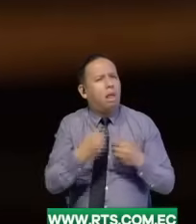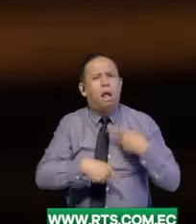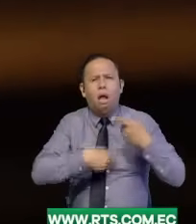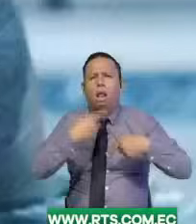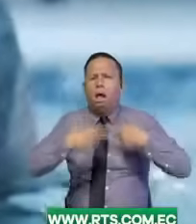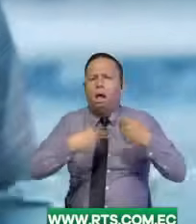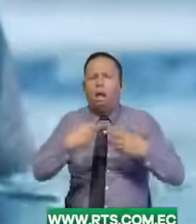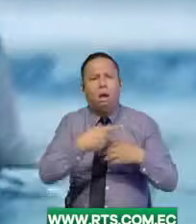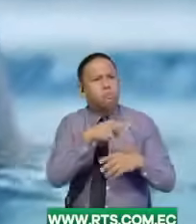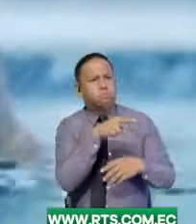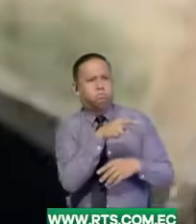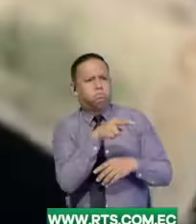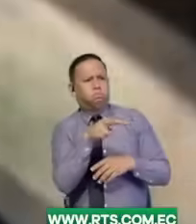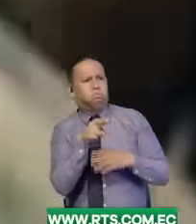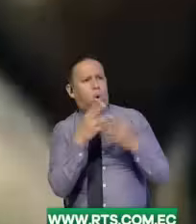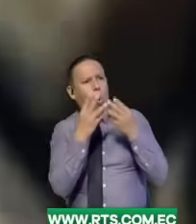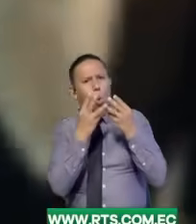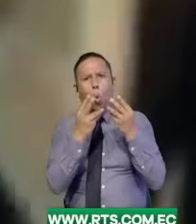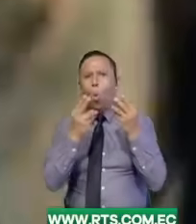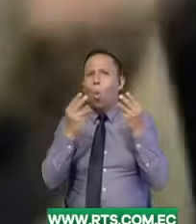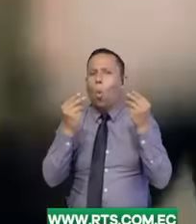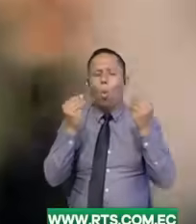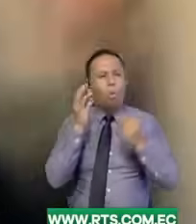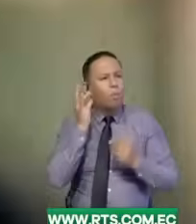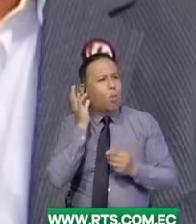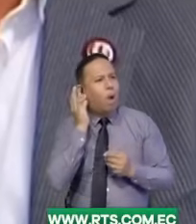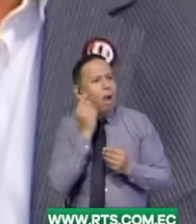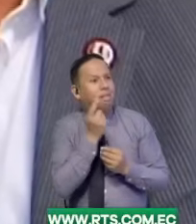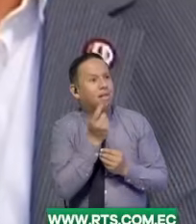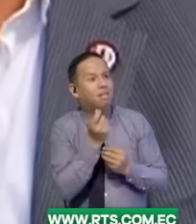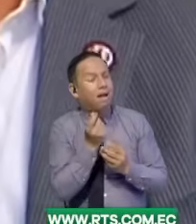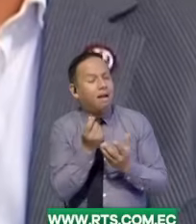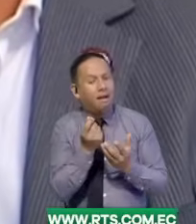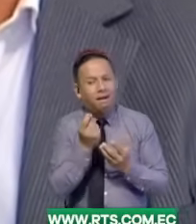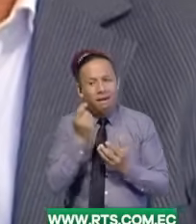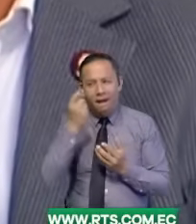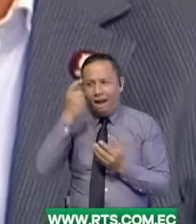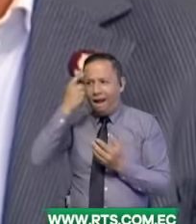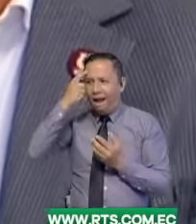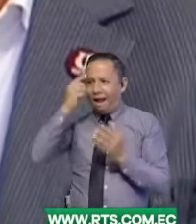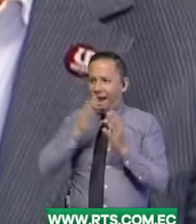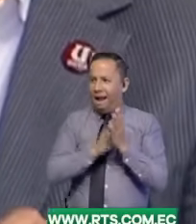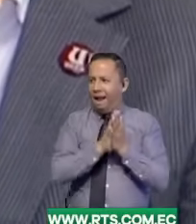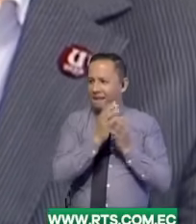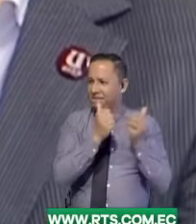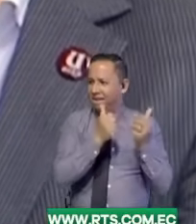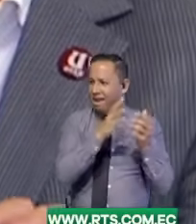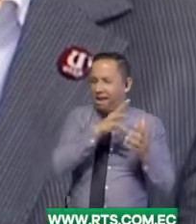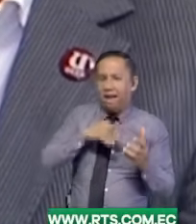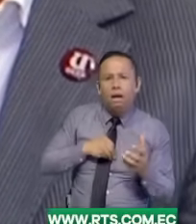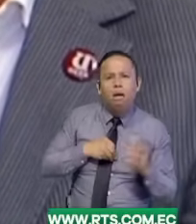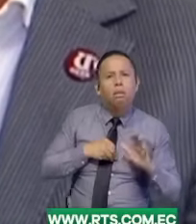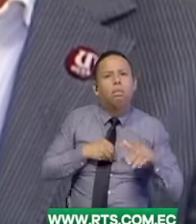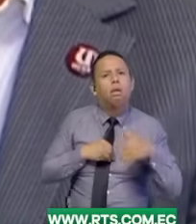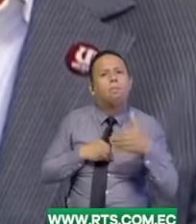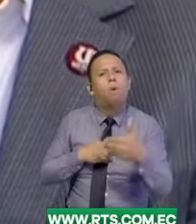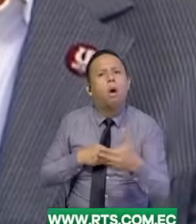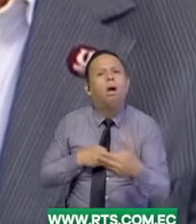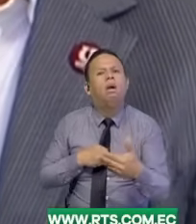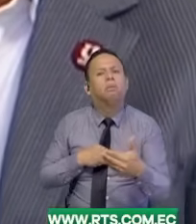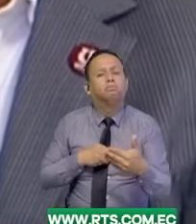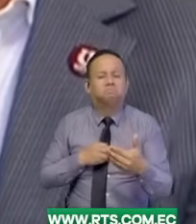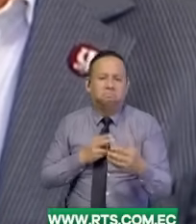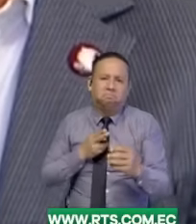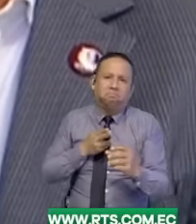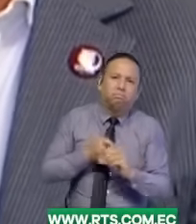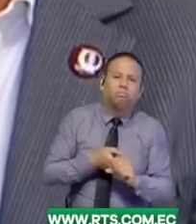de lujos, de mujeres, de dinero, entonces él piensa que eso es lo correcto. Y al final del día terminan cometiendo